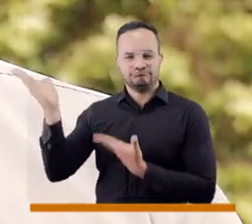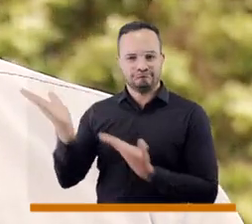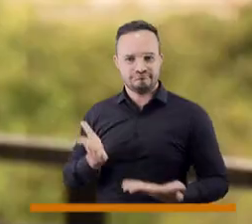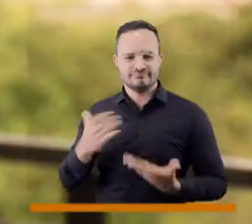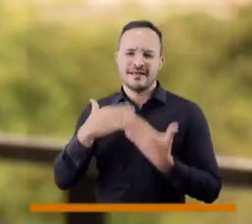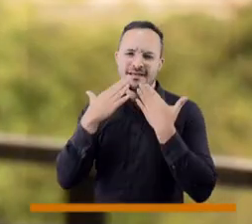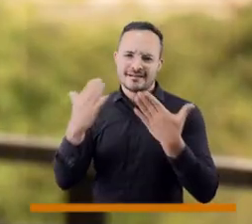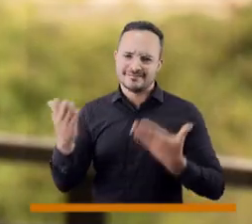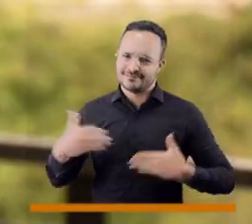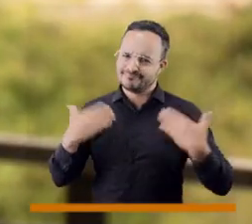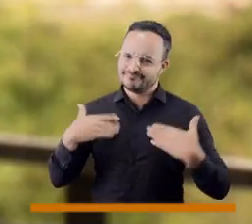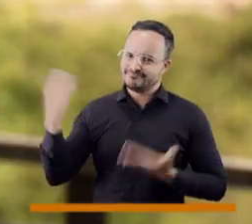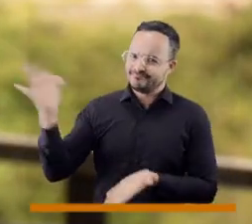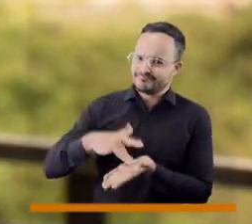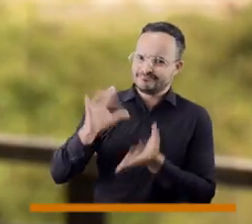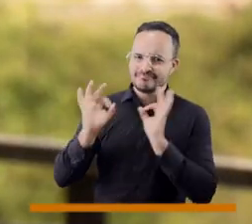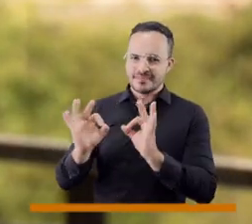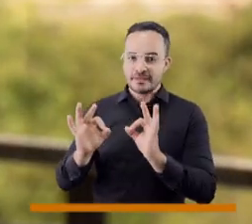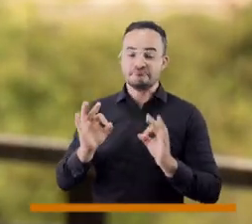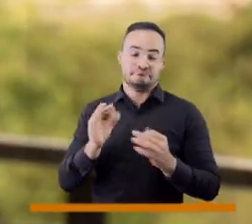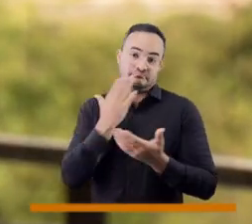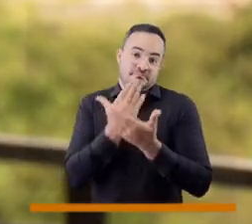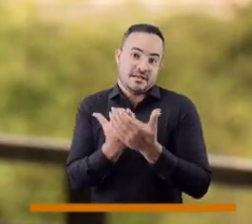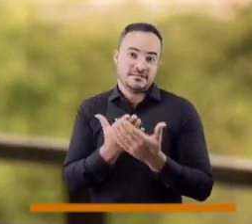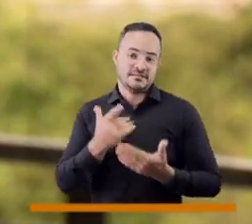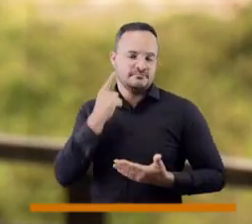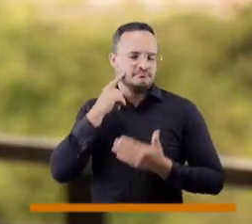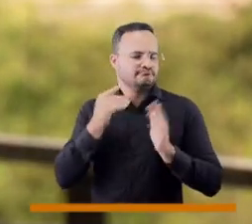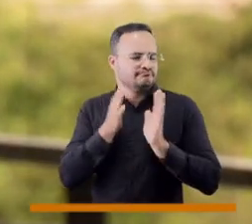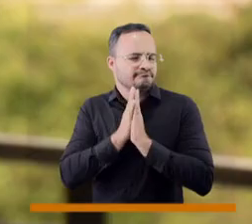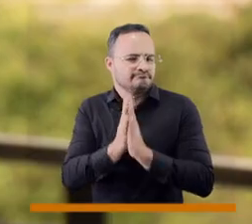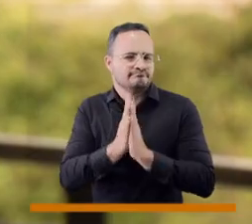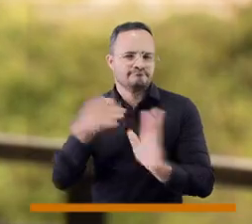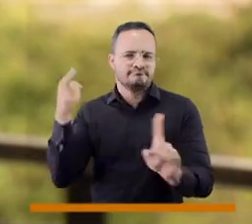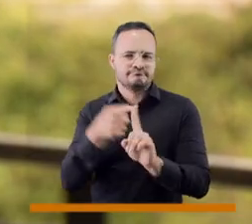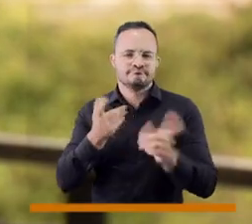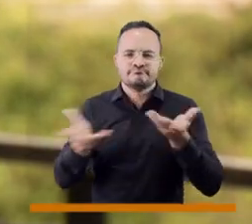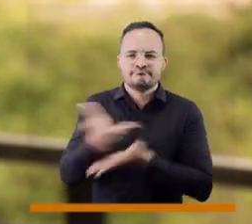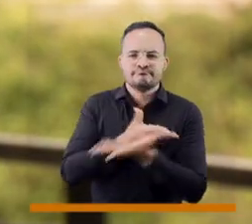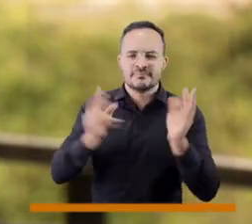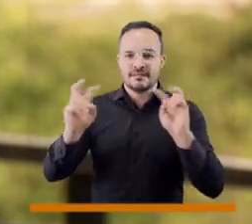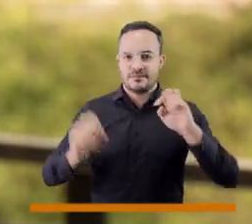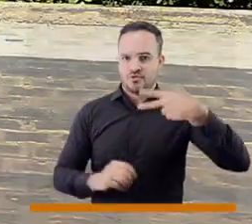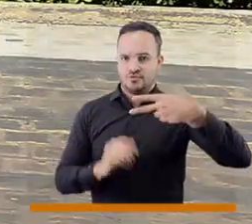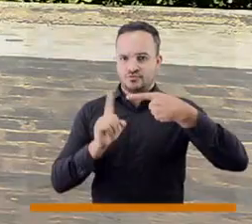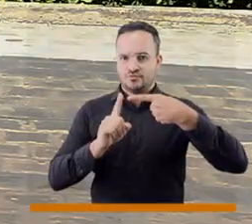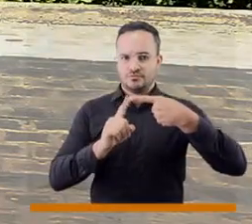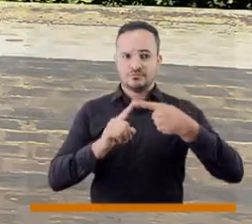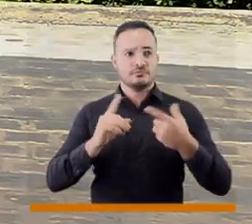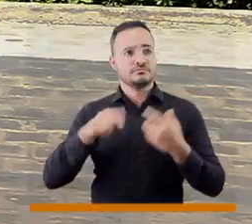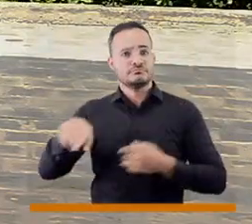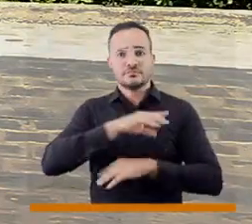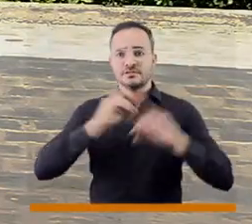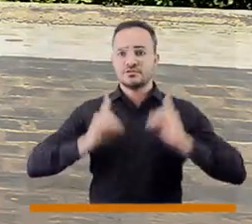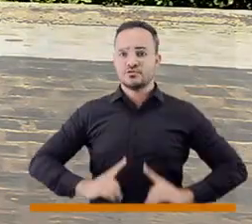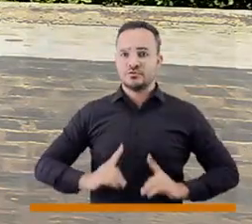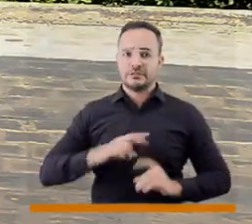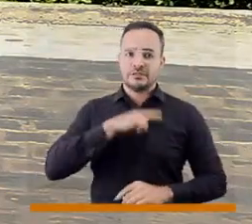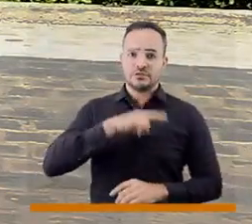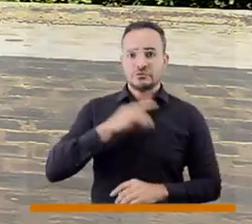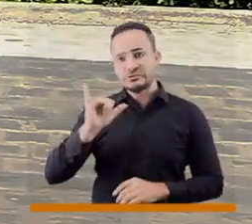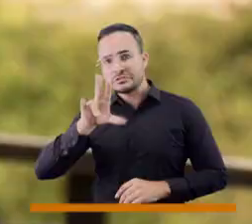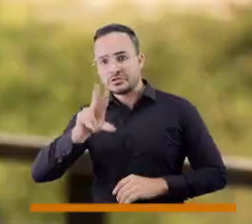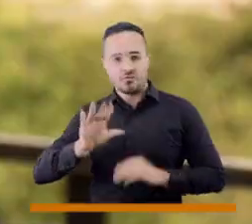grato recibirlo, concejal, y que nos ayude a aproximarnos hoy a dos temas de ciudad. Uno, la libertad religiosa, y